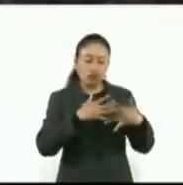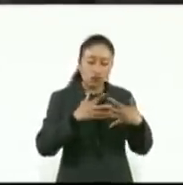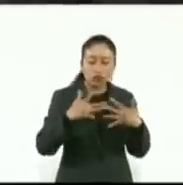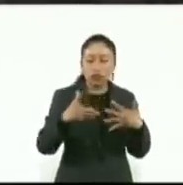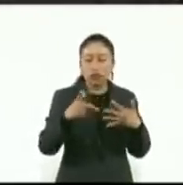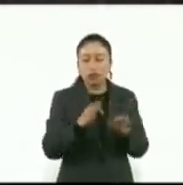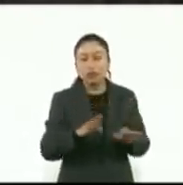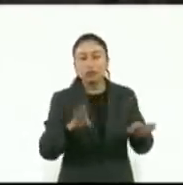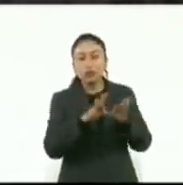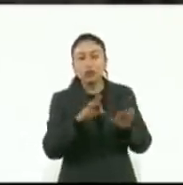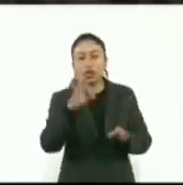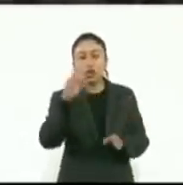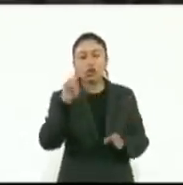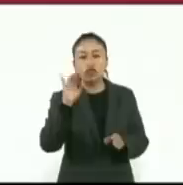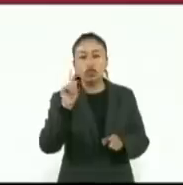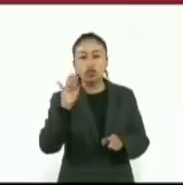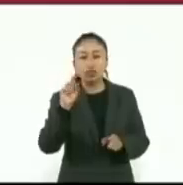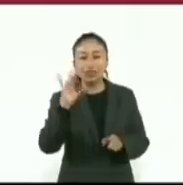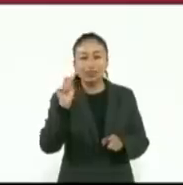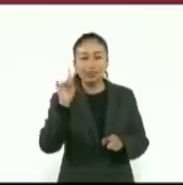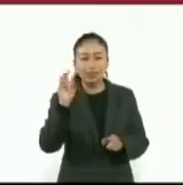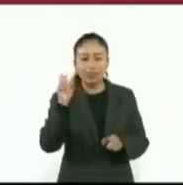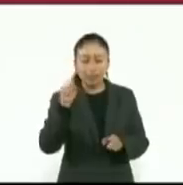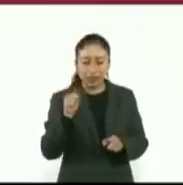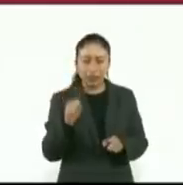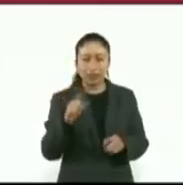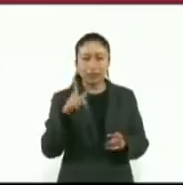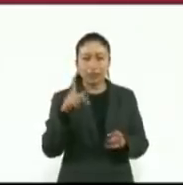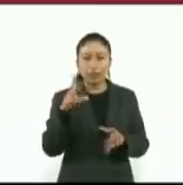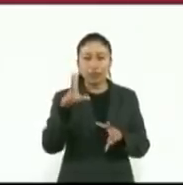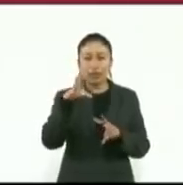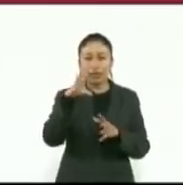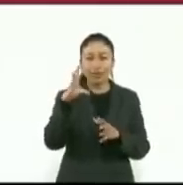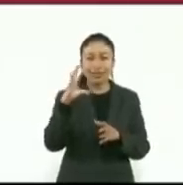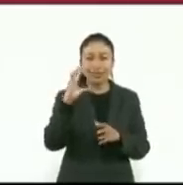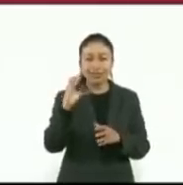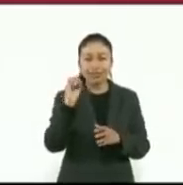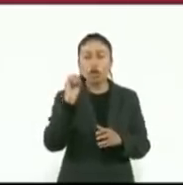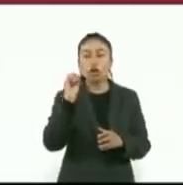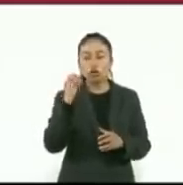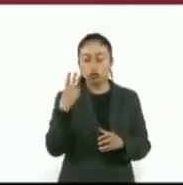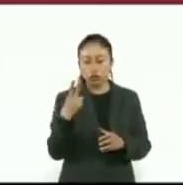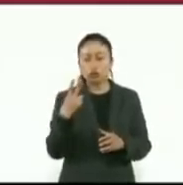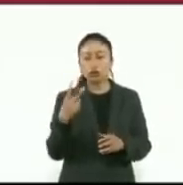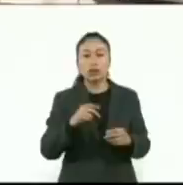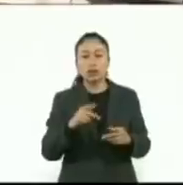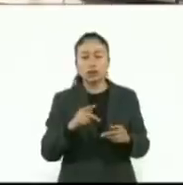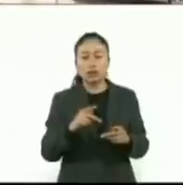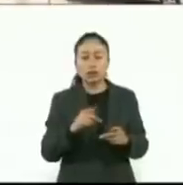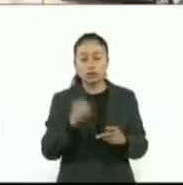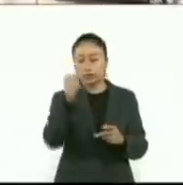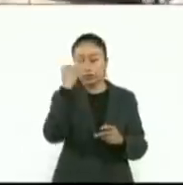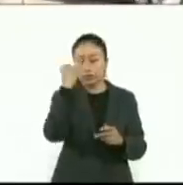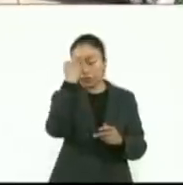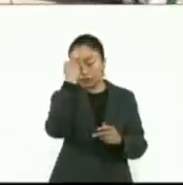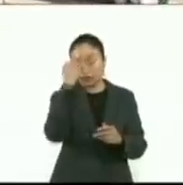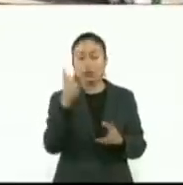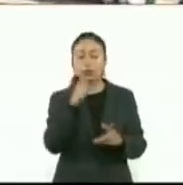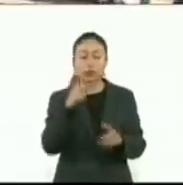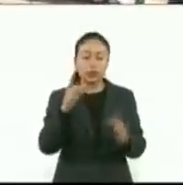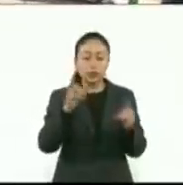Entonces, ¿qué es la fotosíntesis? Captura CO2, si nos acordamos de nuestras clases de primaria,